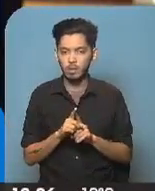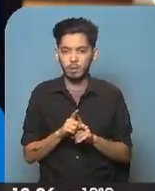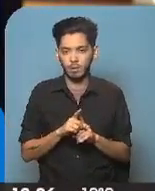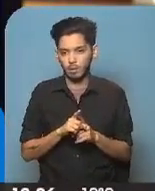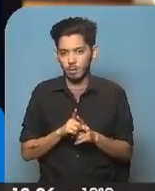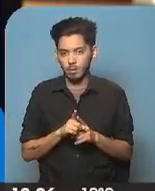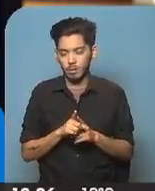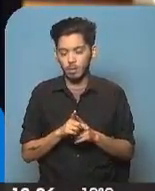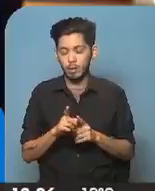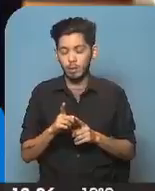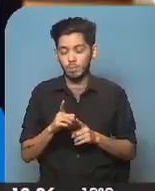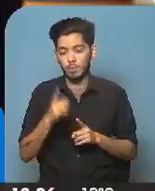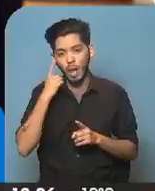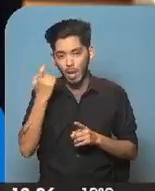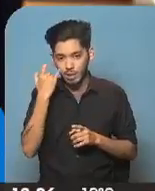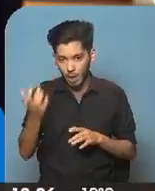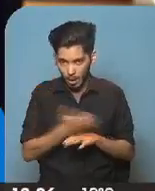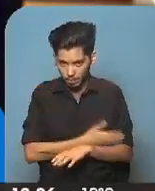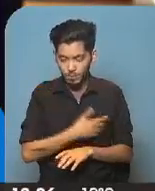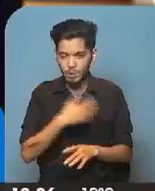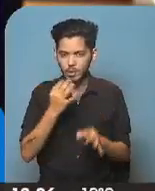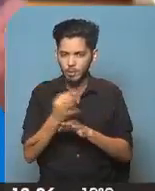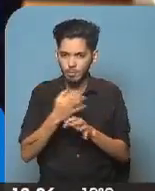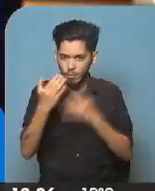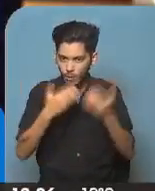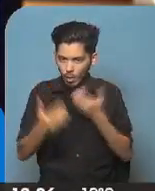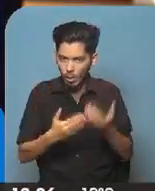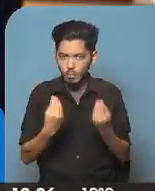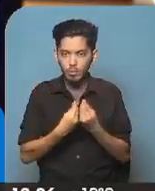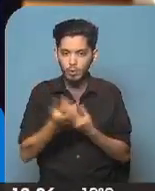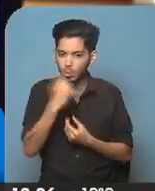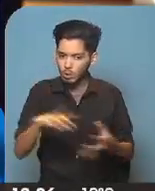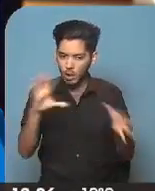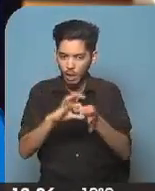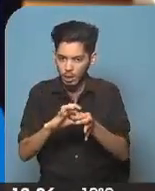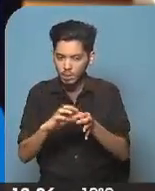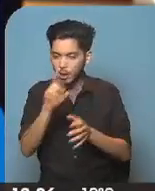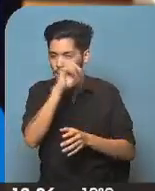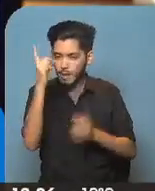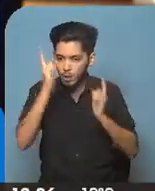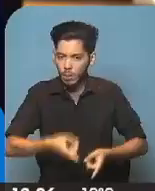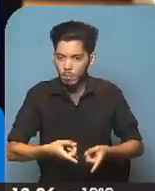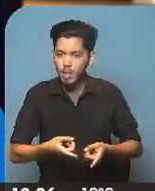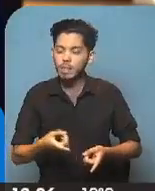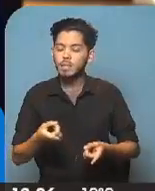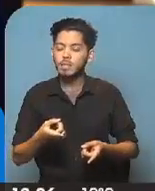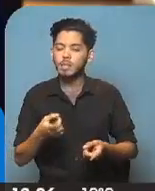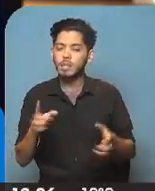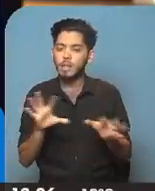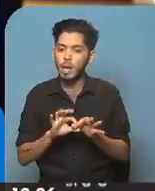tiene aspectos muy importantes la concientización en eso van a tener mucho que ver ustedes y el estado que va a tener que